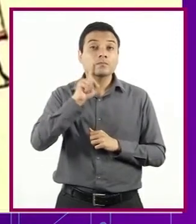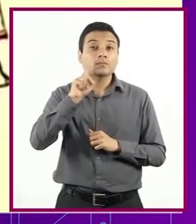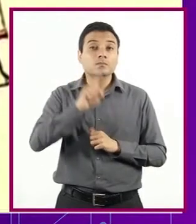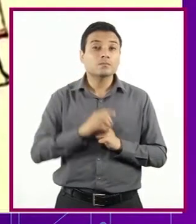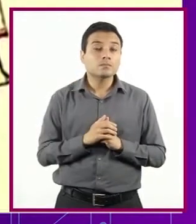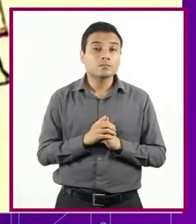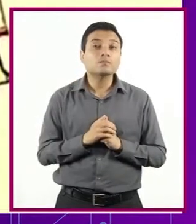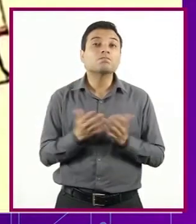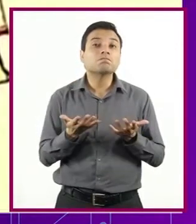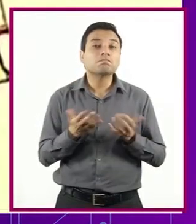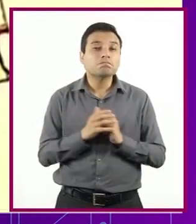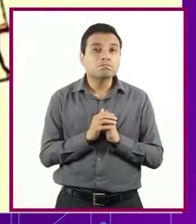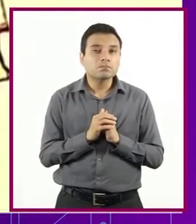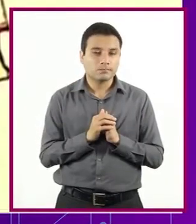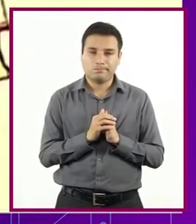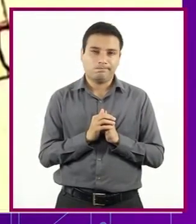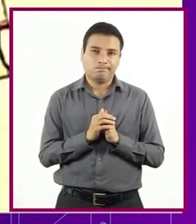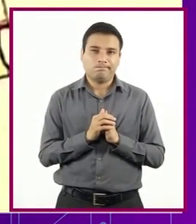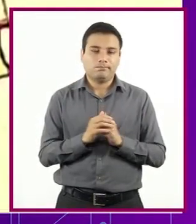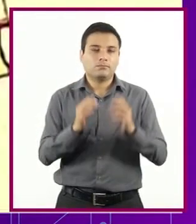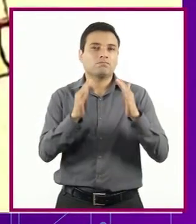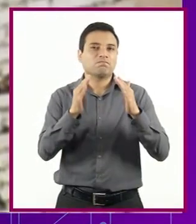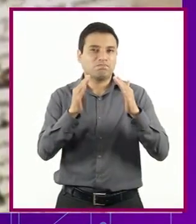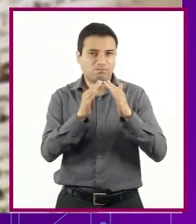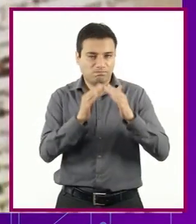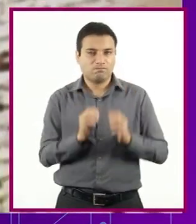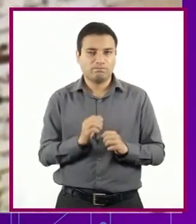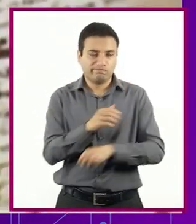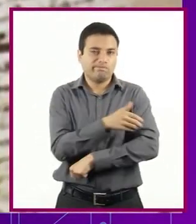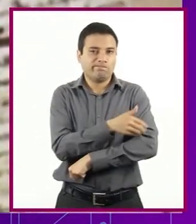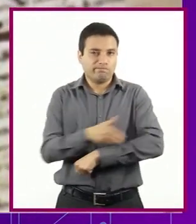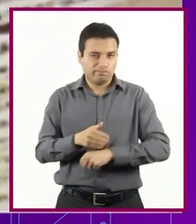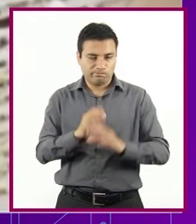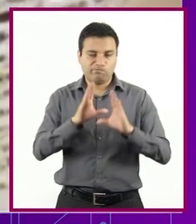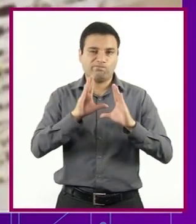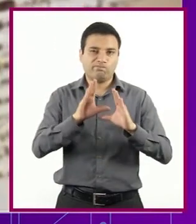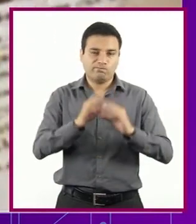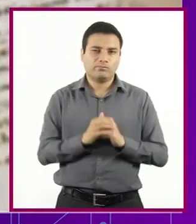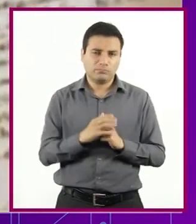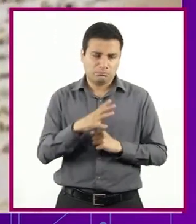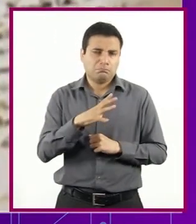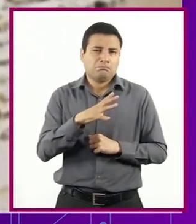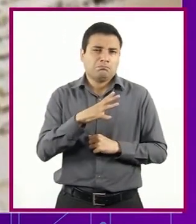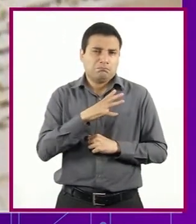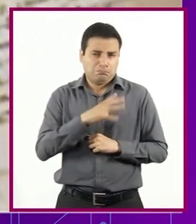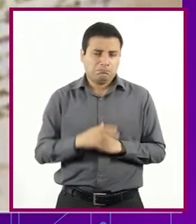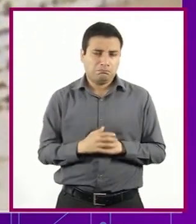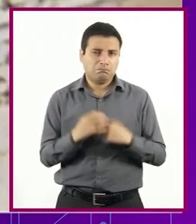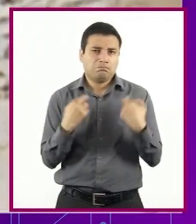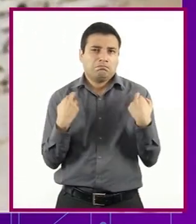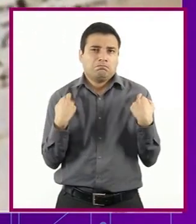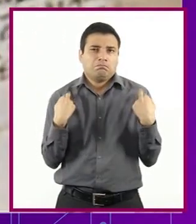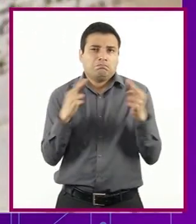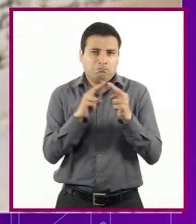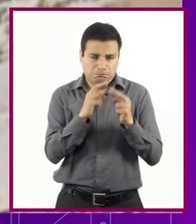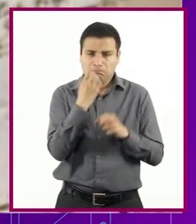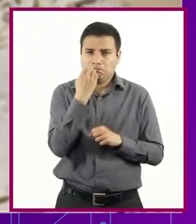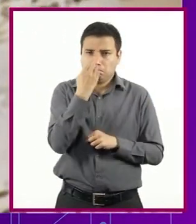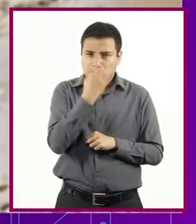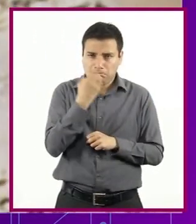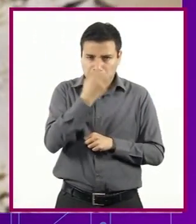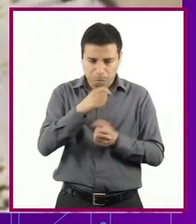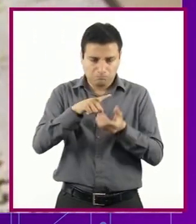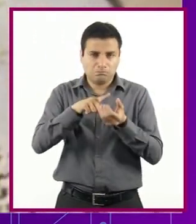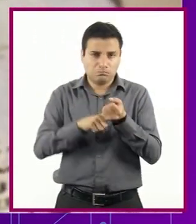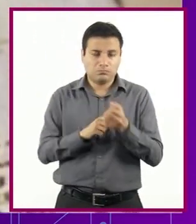sociedad mexica eran educadas en su casa. Había desde luego maestros en cada una de estas instituciones y